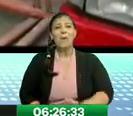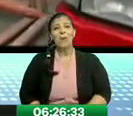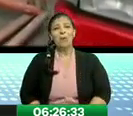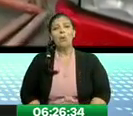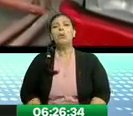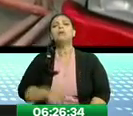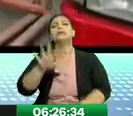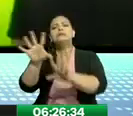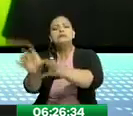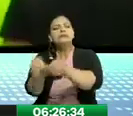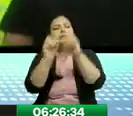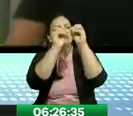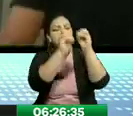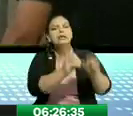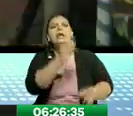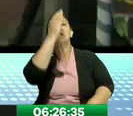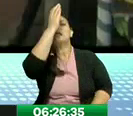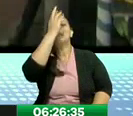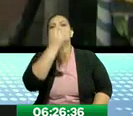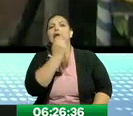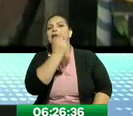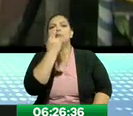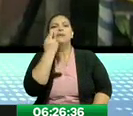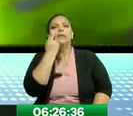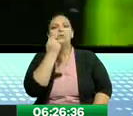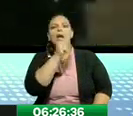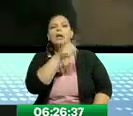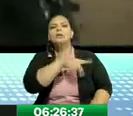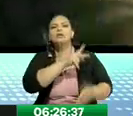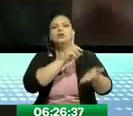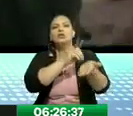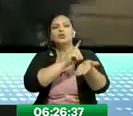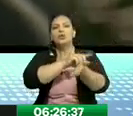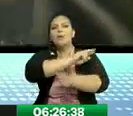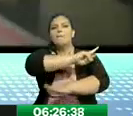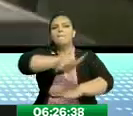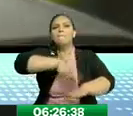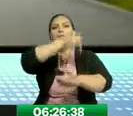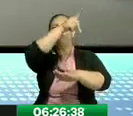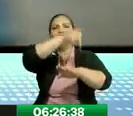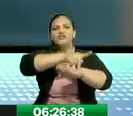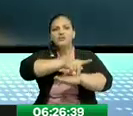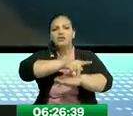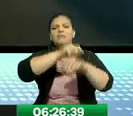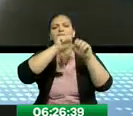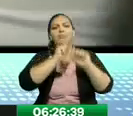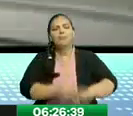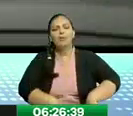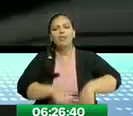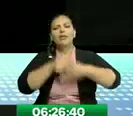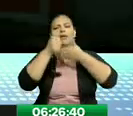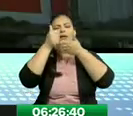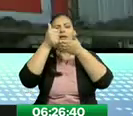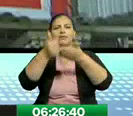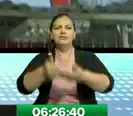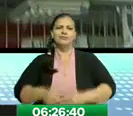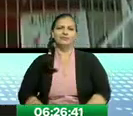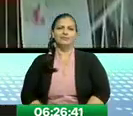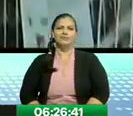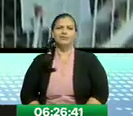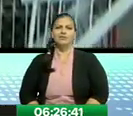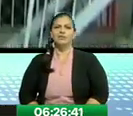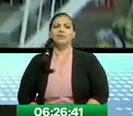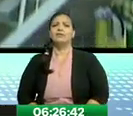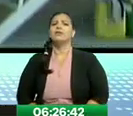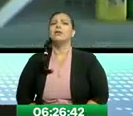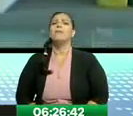de rehabilitación donde será tratado por profesionales. Eso. Profesionales, verdaderos profesionales